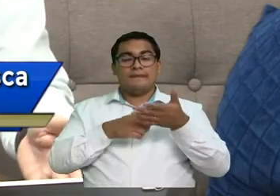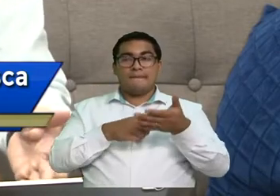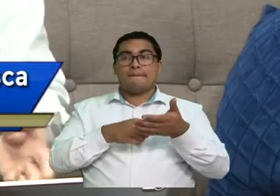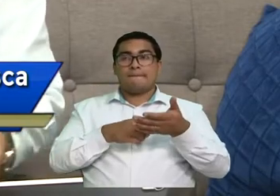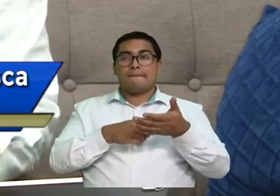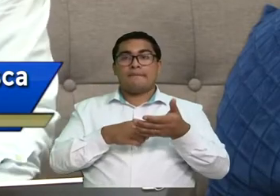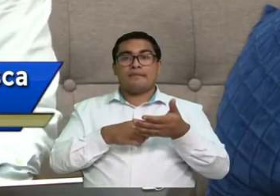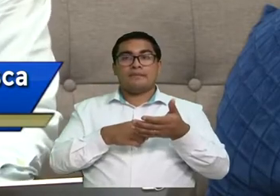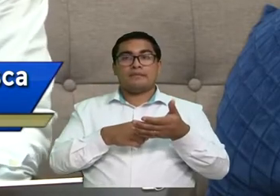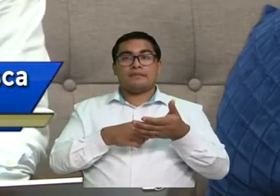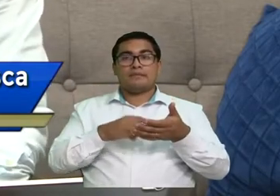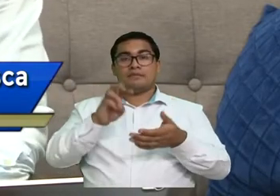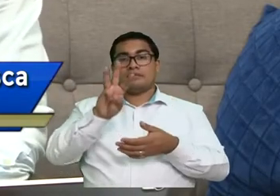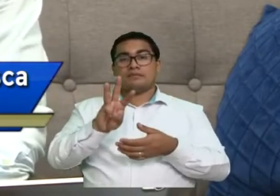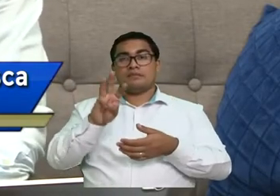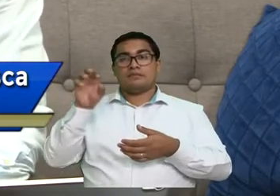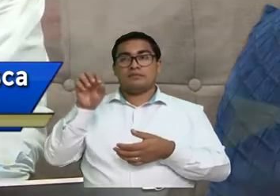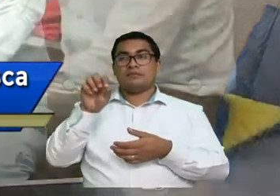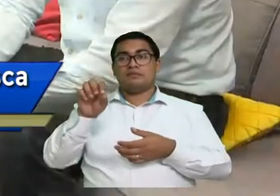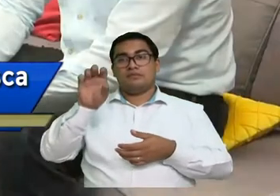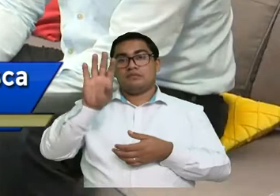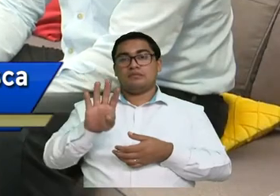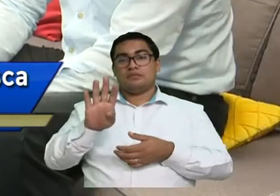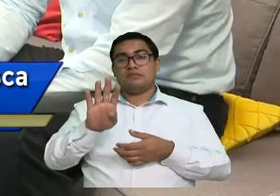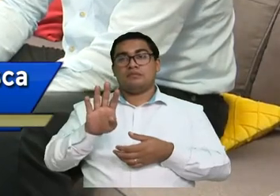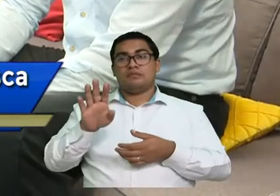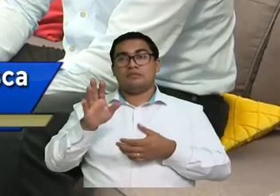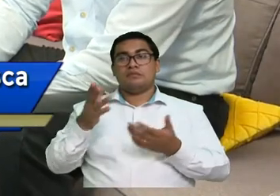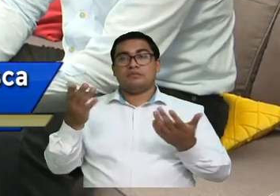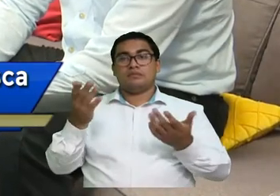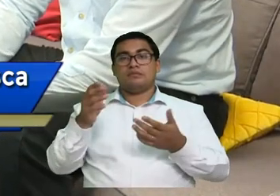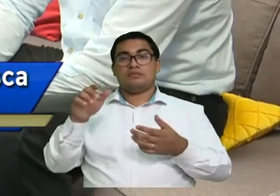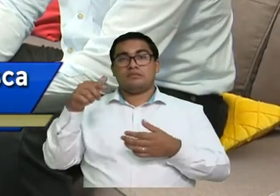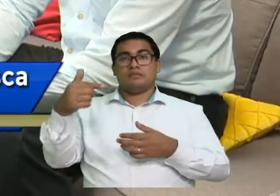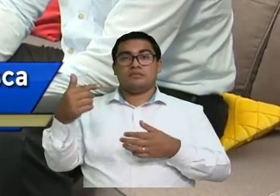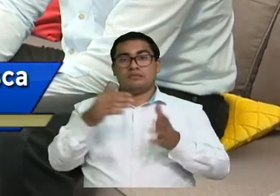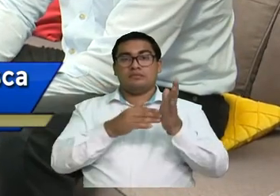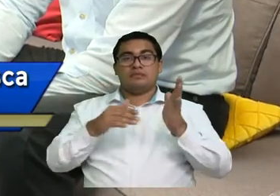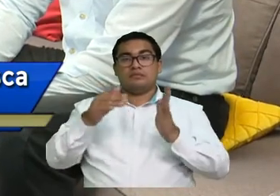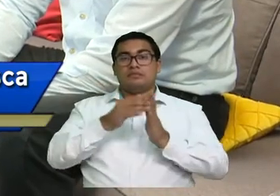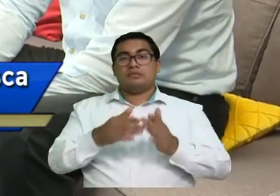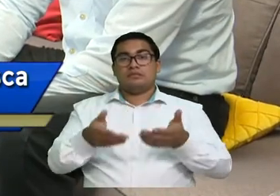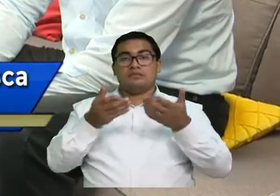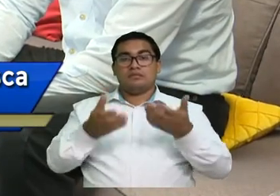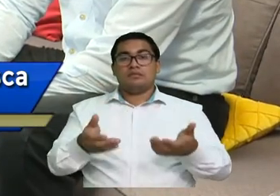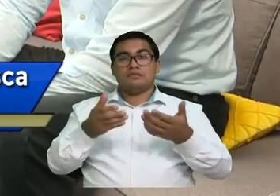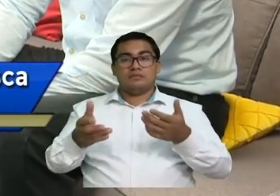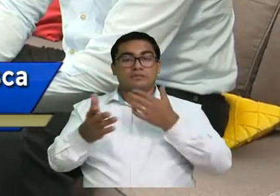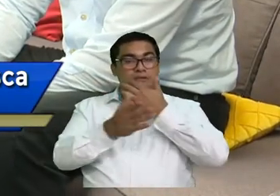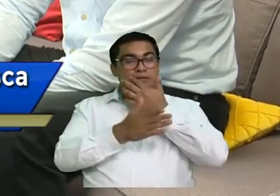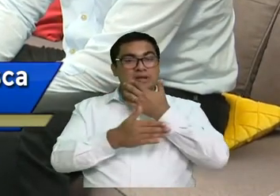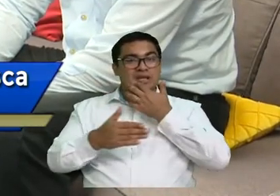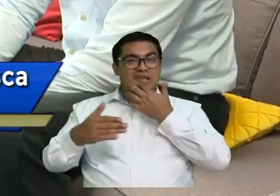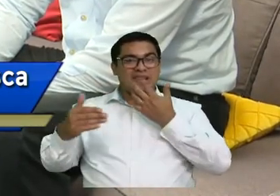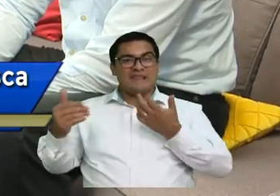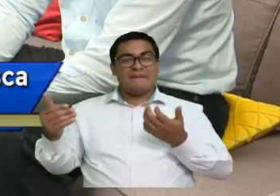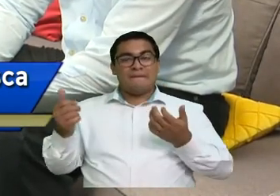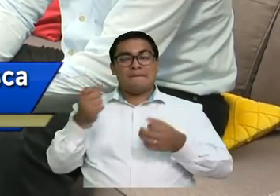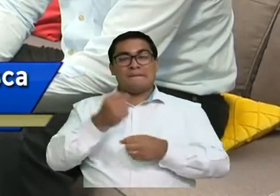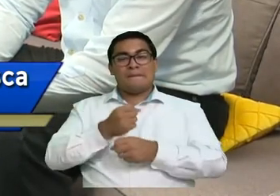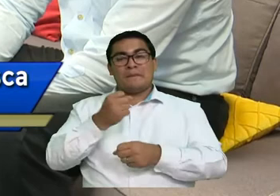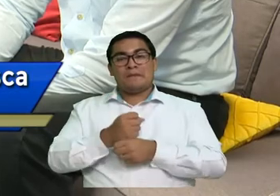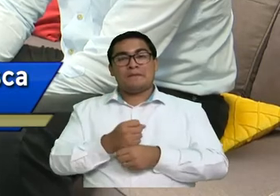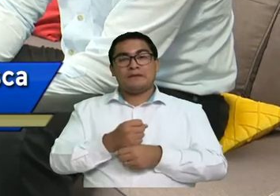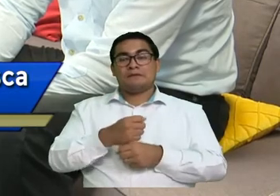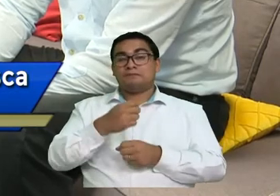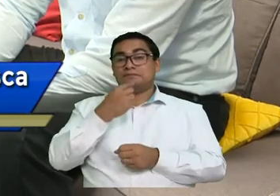sí. 3.4, llevamos 3.7 millones de libras. En producción. Y